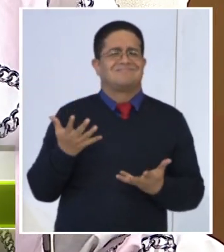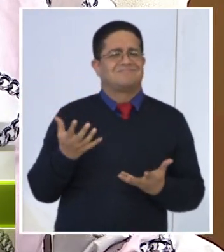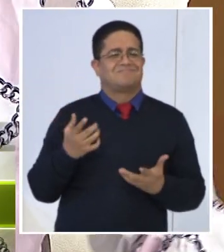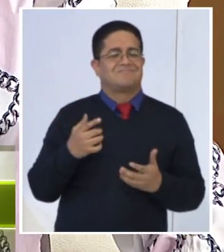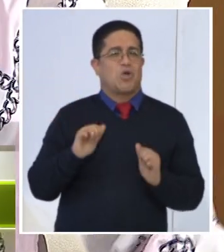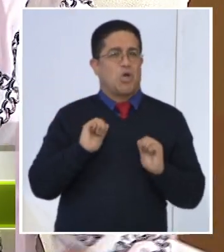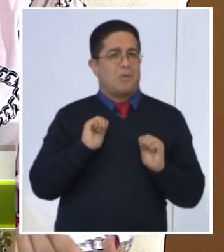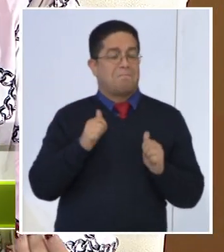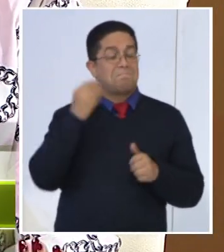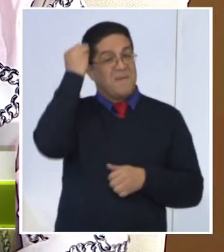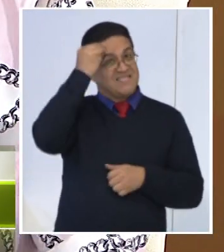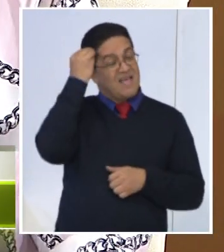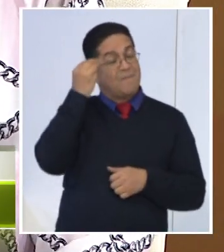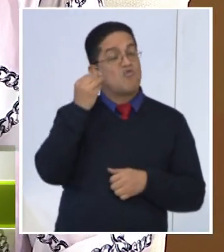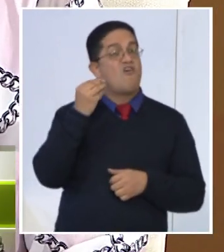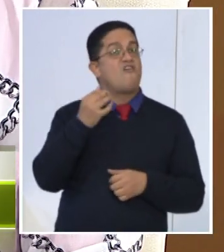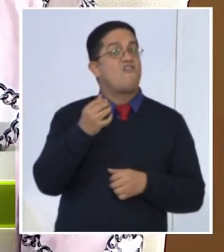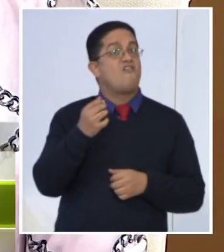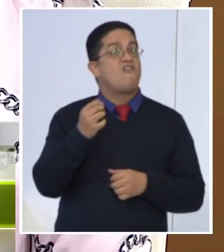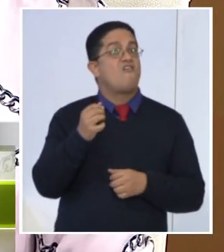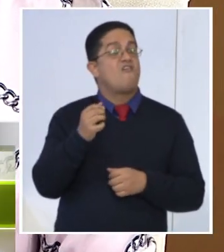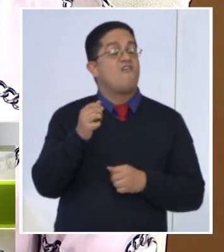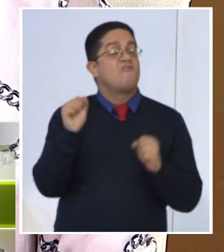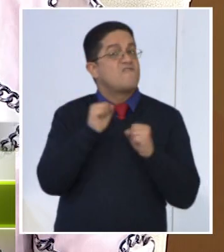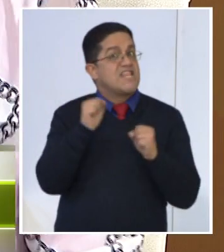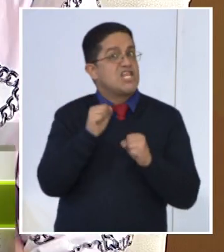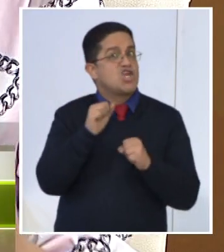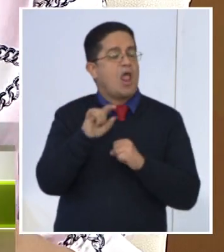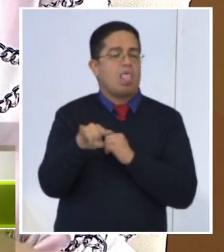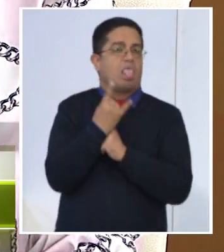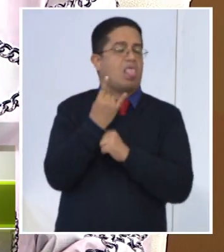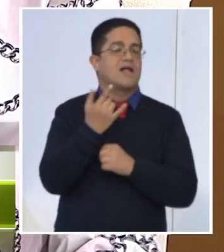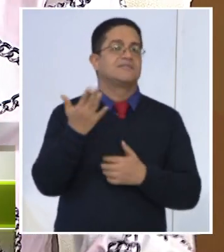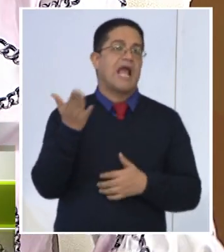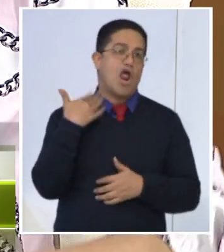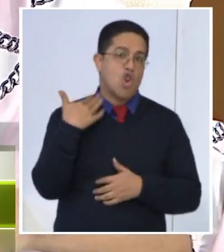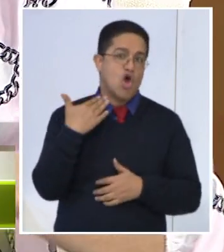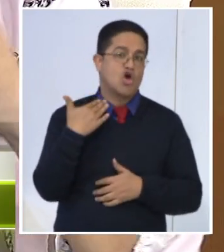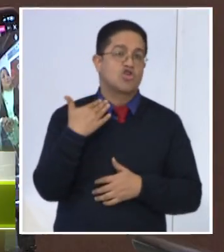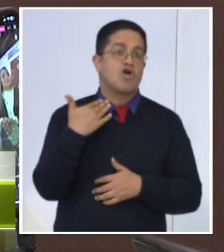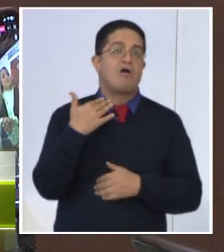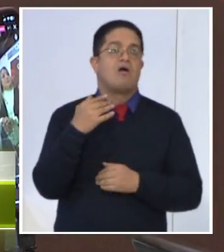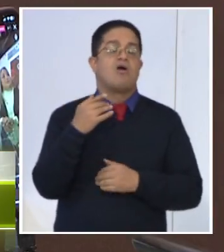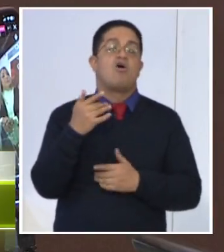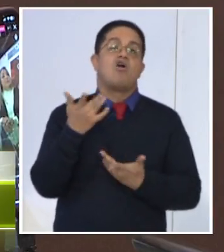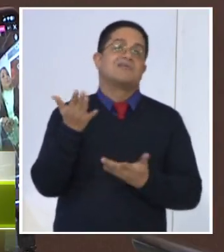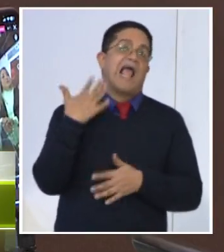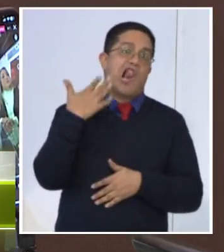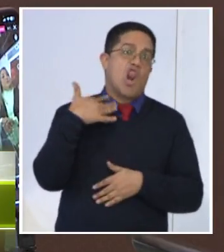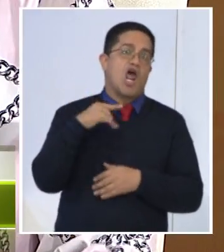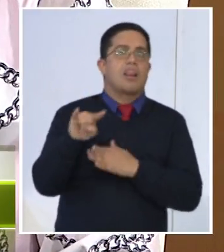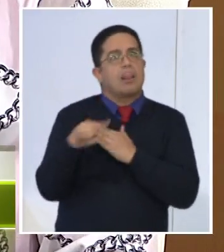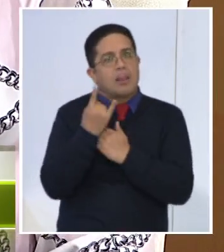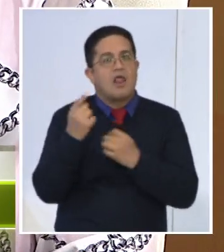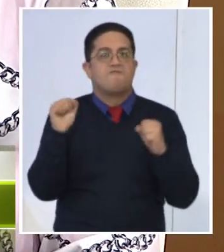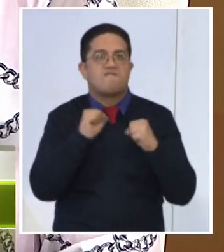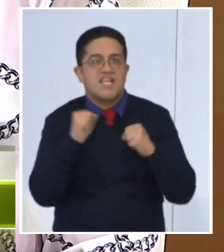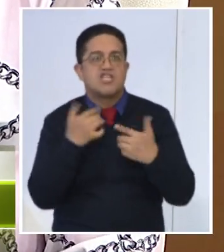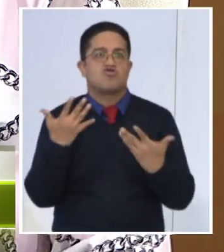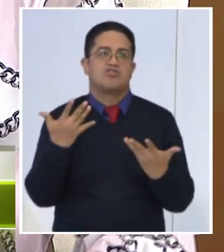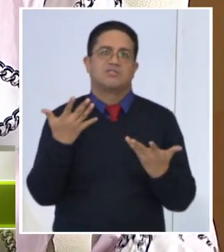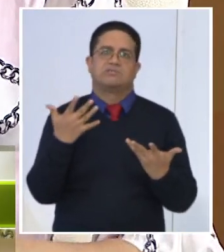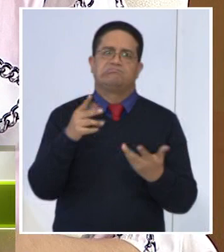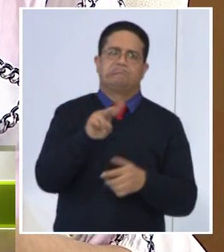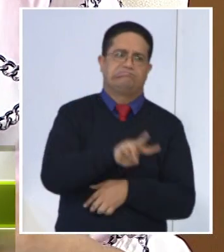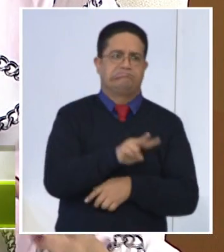esperamos tener frío y vamos teniendo calor, o de repente tenemos mucho calor en el día y mucho frío en la noche, o invertido, de repente un día frío pero una noche muy